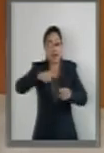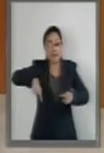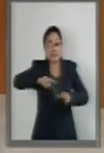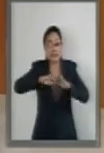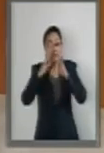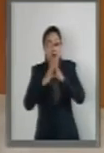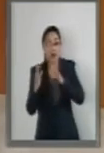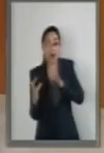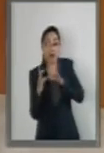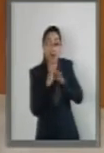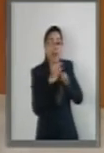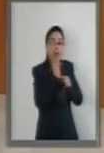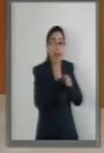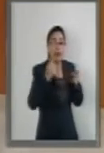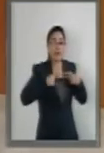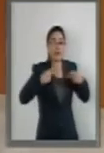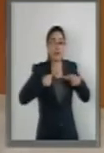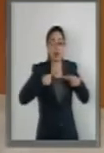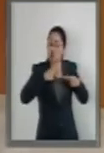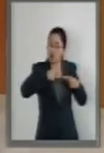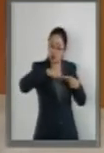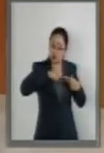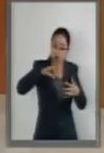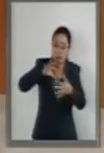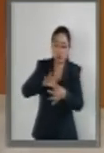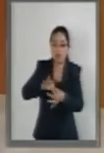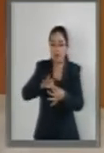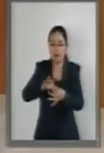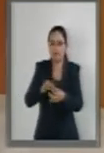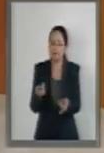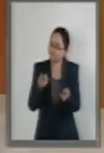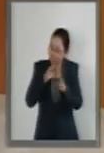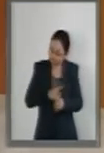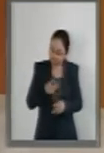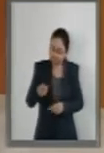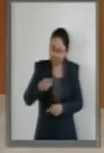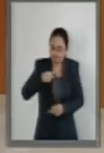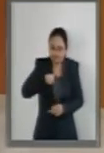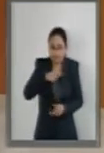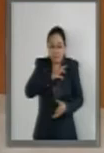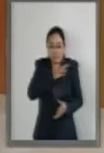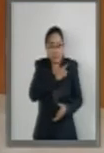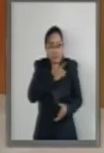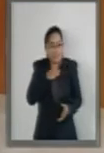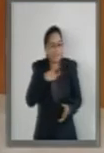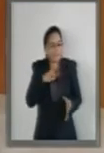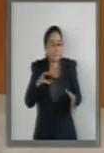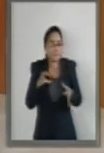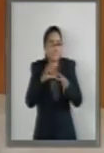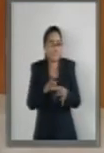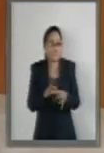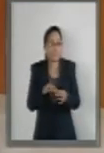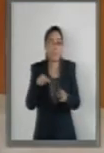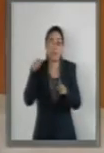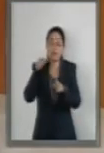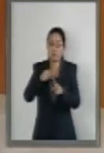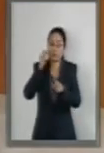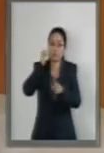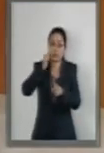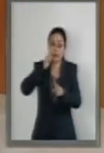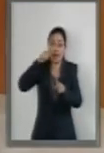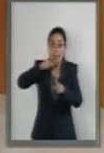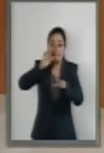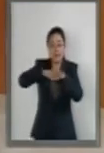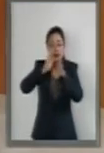no como hasta hoy el ciudadano se tiene que adaptar al modelo urbano. Un modelo urbano cuyo centro sea la